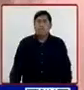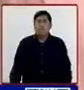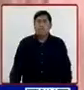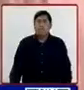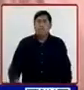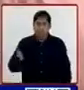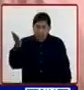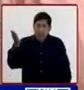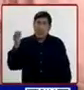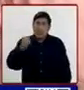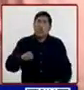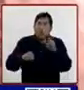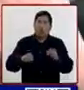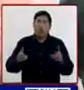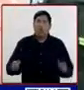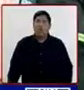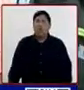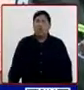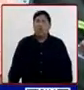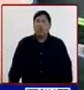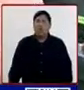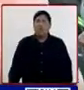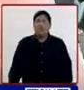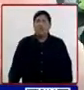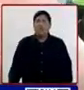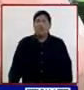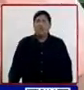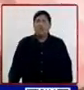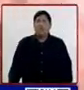Ahí está. ¿Es él o no es él?